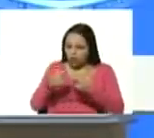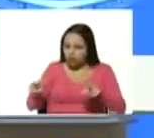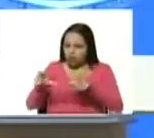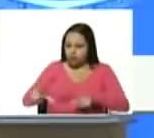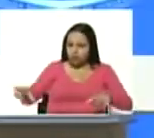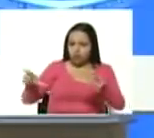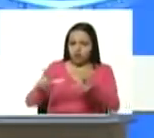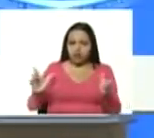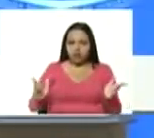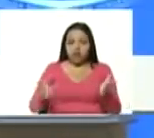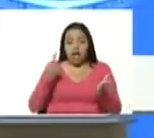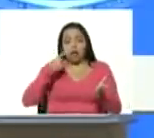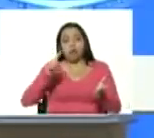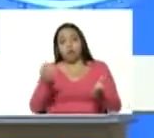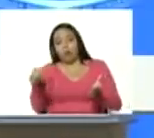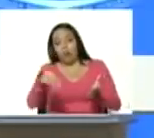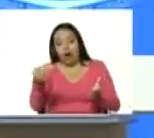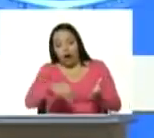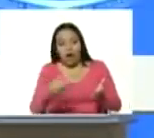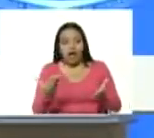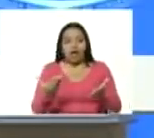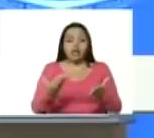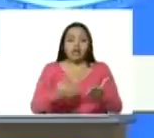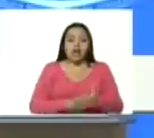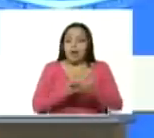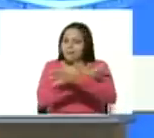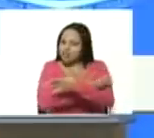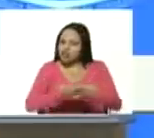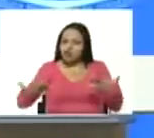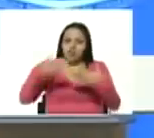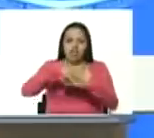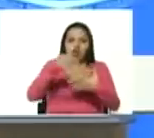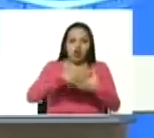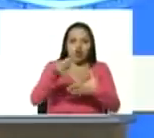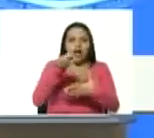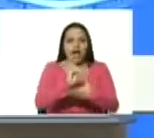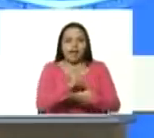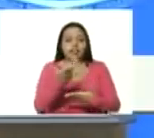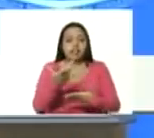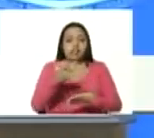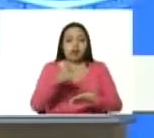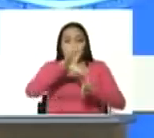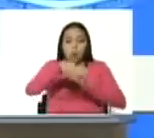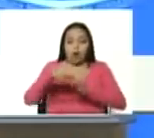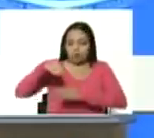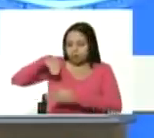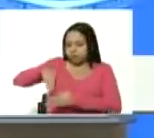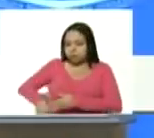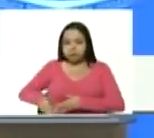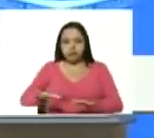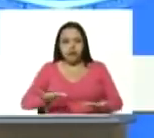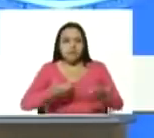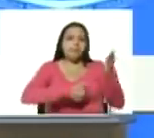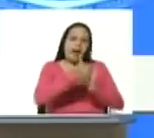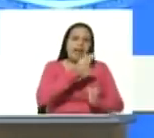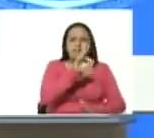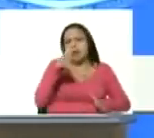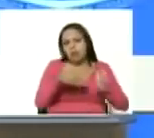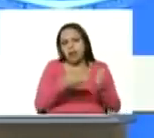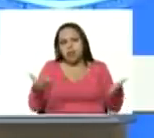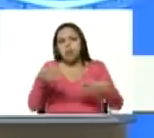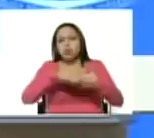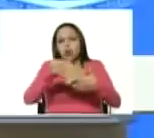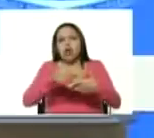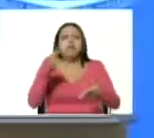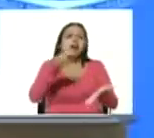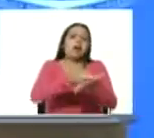vamos a darle adicionalmente a los millones de dólares que ese señor ya se ha embolsillado, vamos a darle $3.000 mensuales para que pague